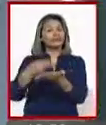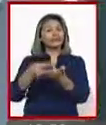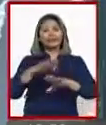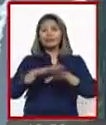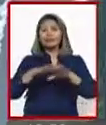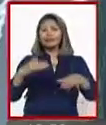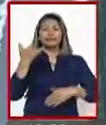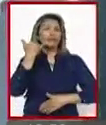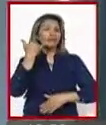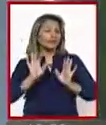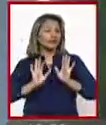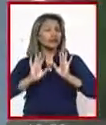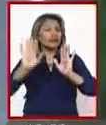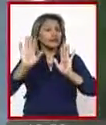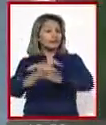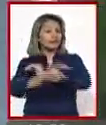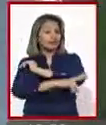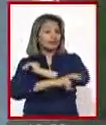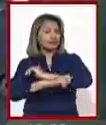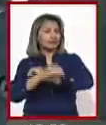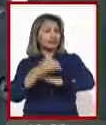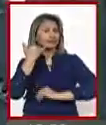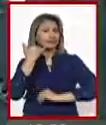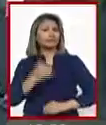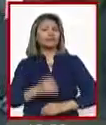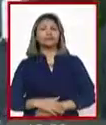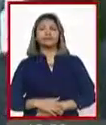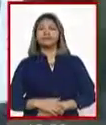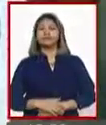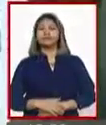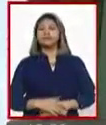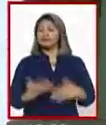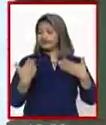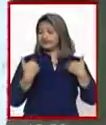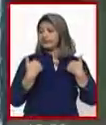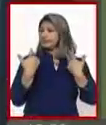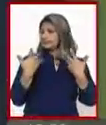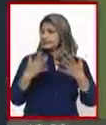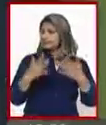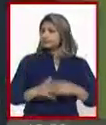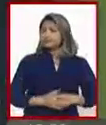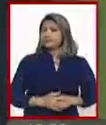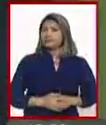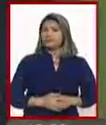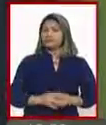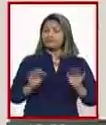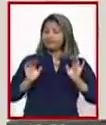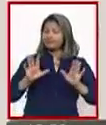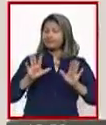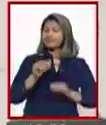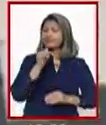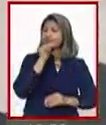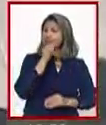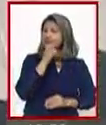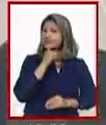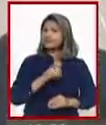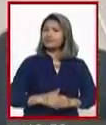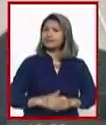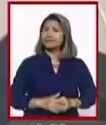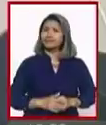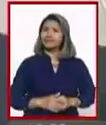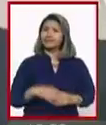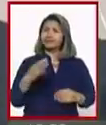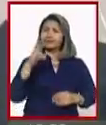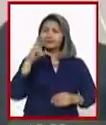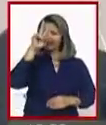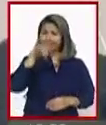hablando por teléfono y me botó al piso y me robó. ¿Y el celular ahora? Lo tengo yo, pero agarró y me golpeó feo. ¿Lo reconoce él? Claro,